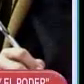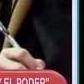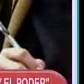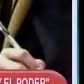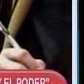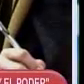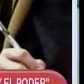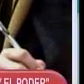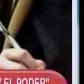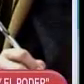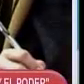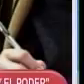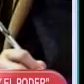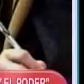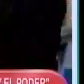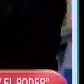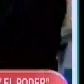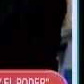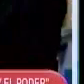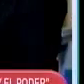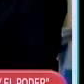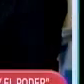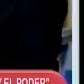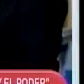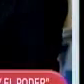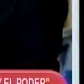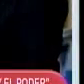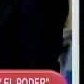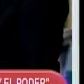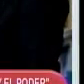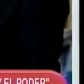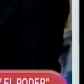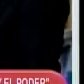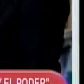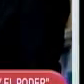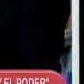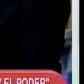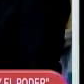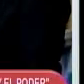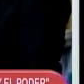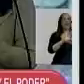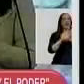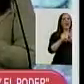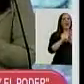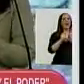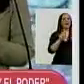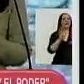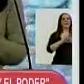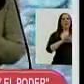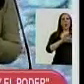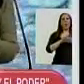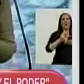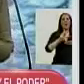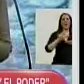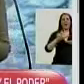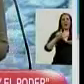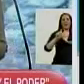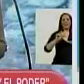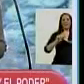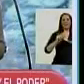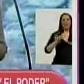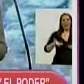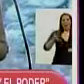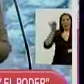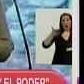manera, soportarme durante muchos años, pero amén de esto, aunque les